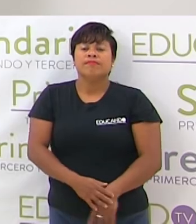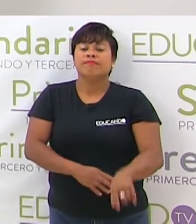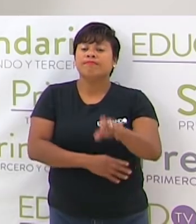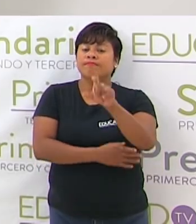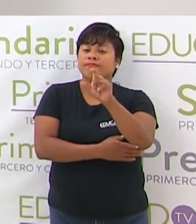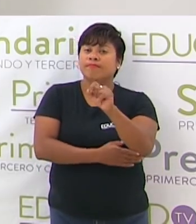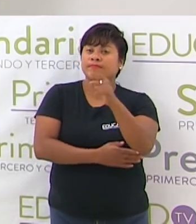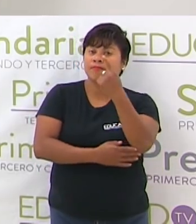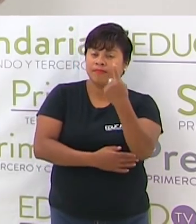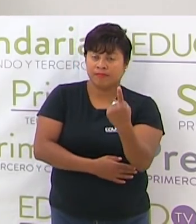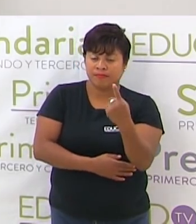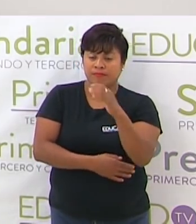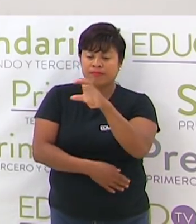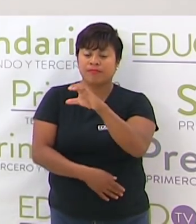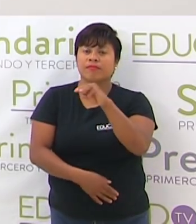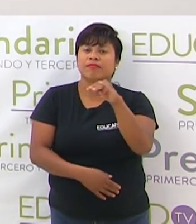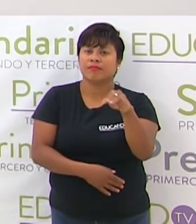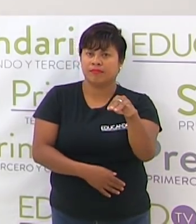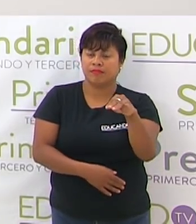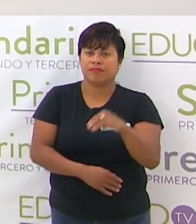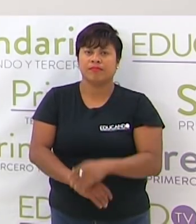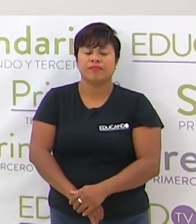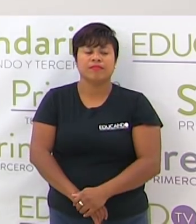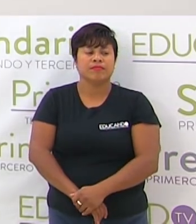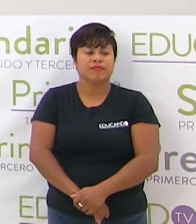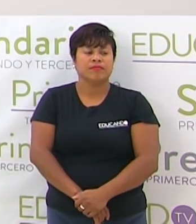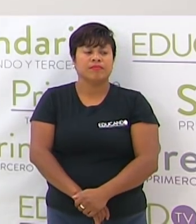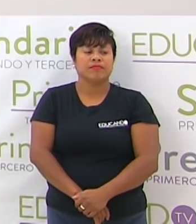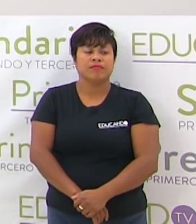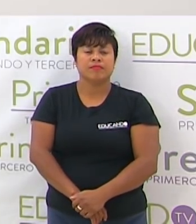de, ¿cuánto?